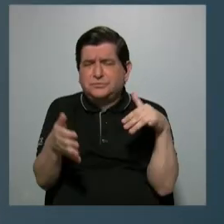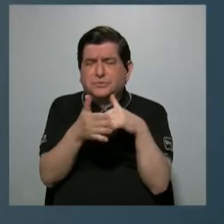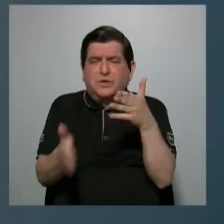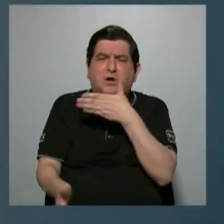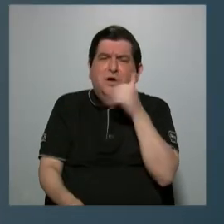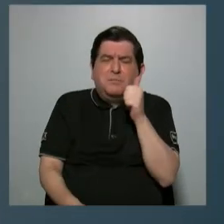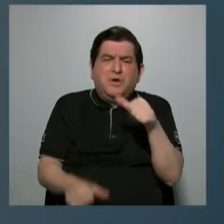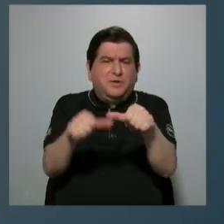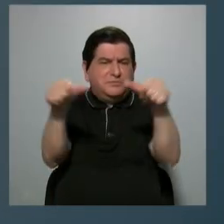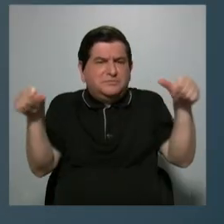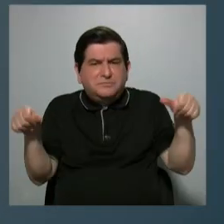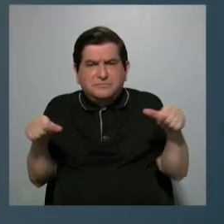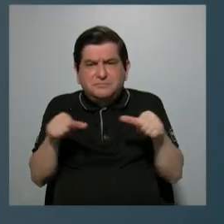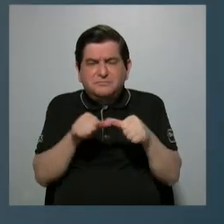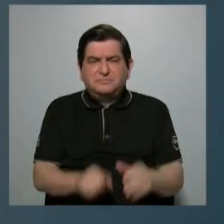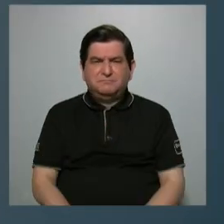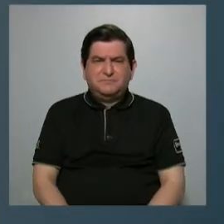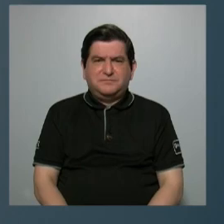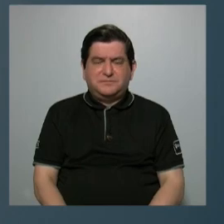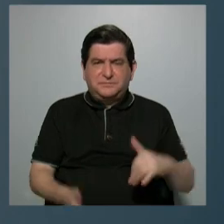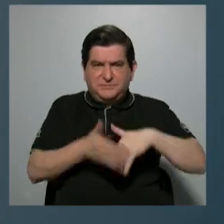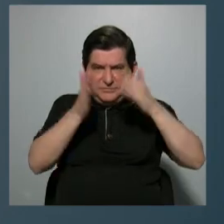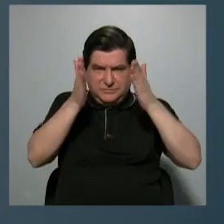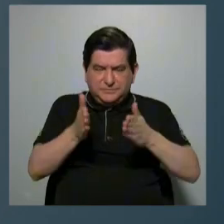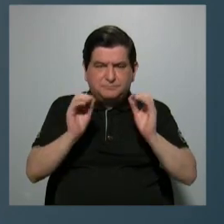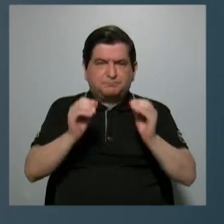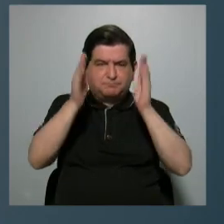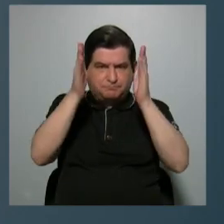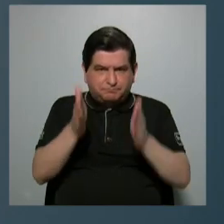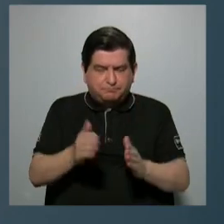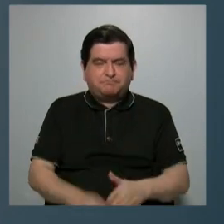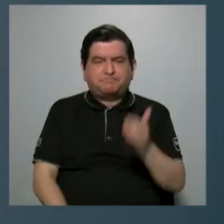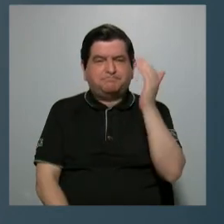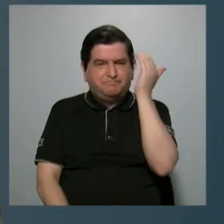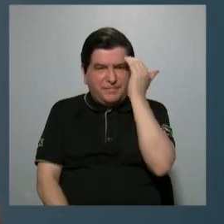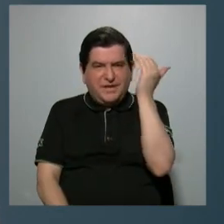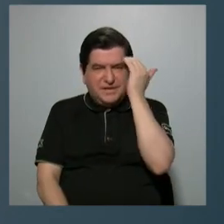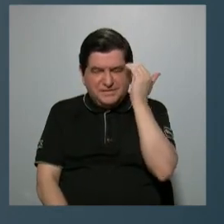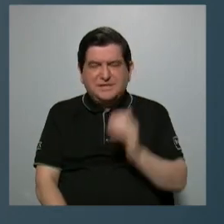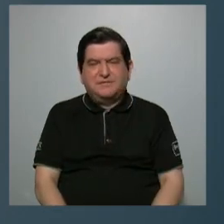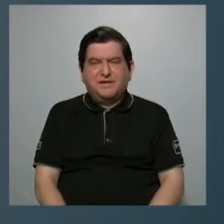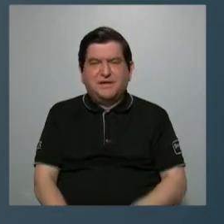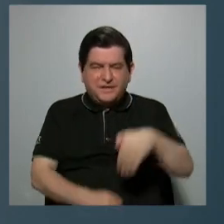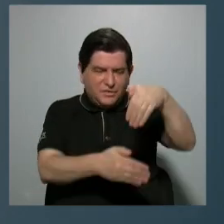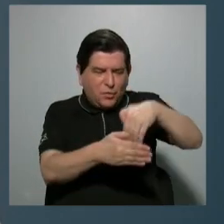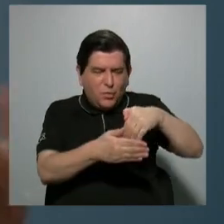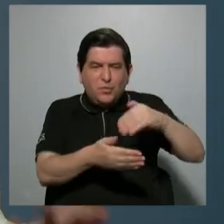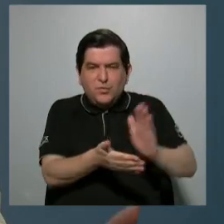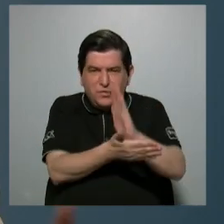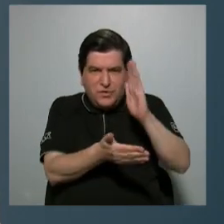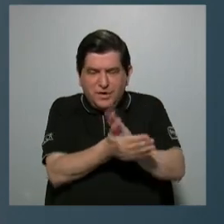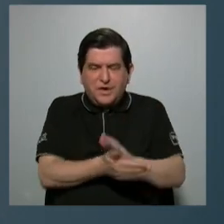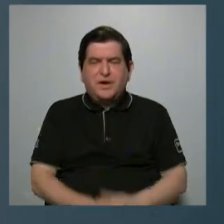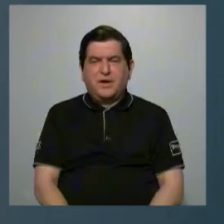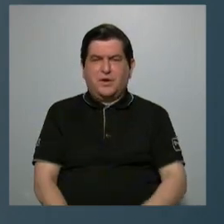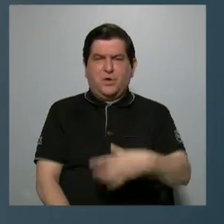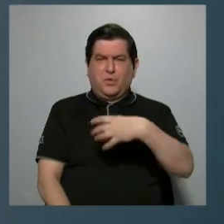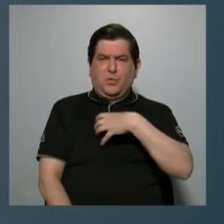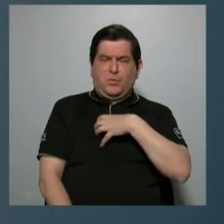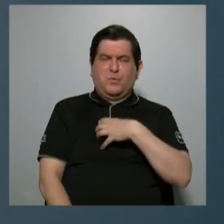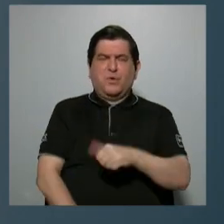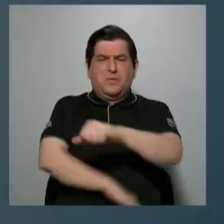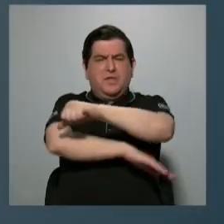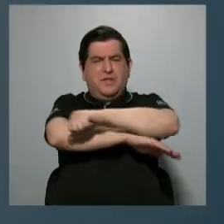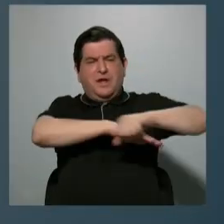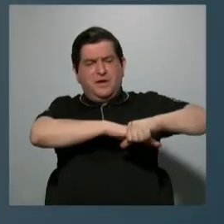la zona, de poner a estudiantes y profesores a conocer, a documentar el patrimonio arquitectónico,